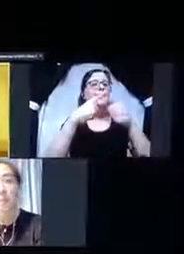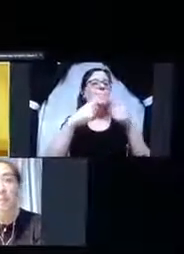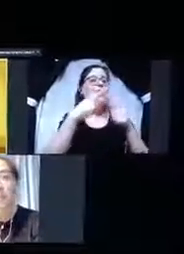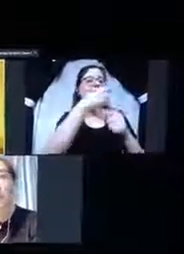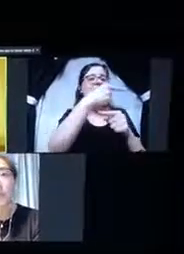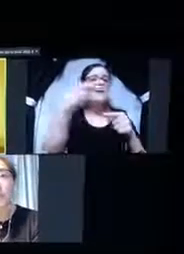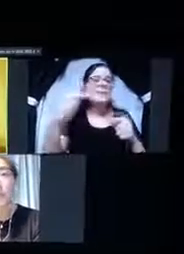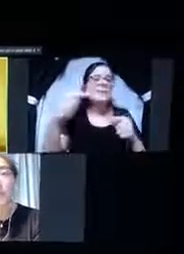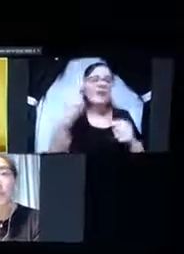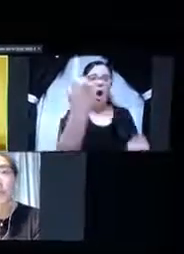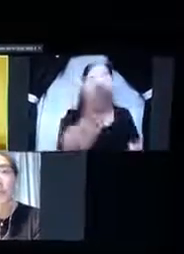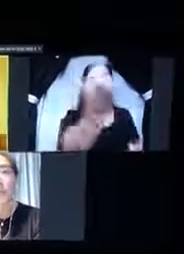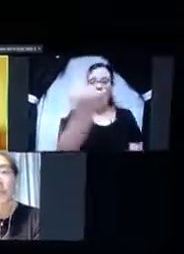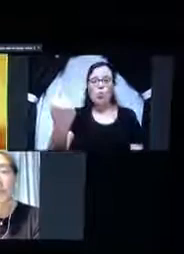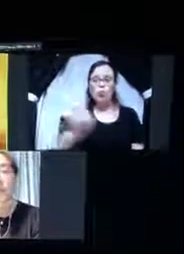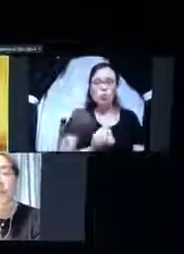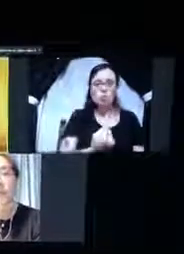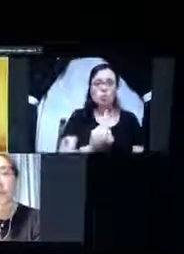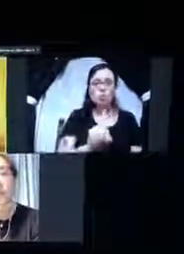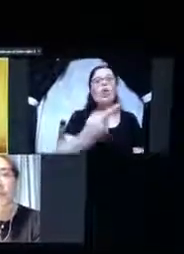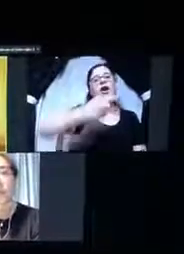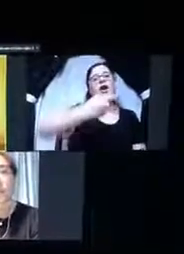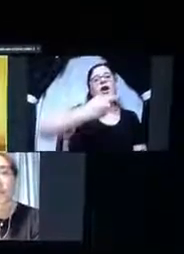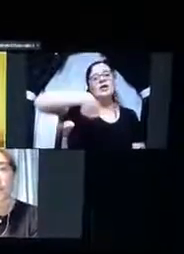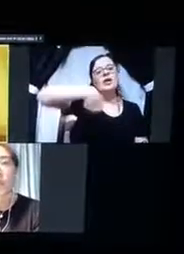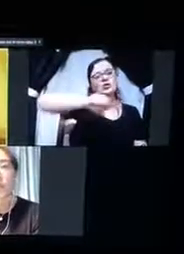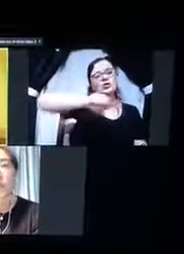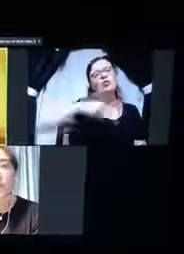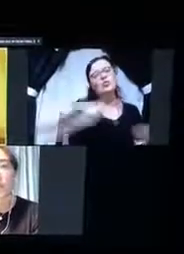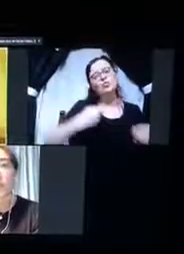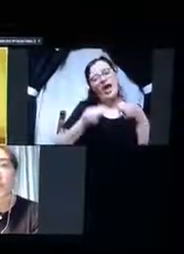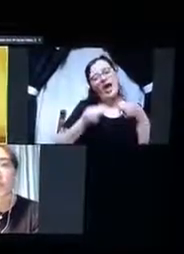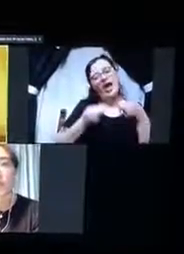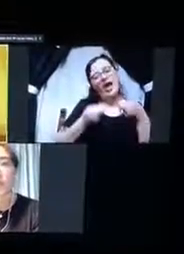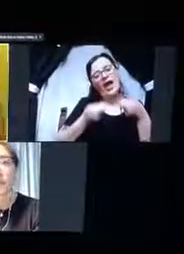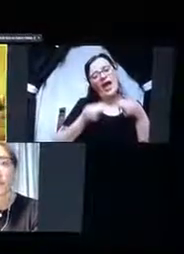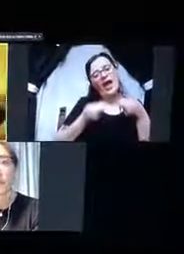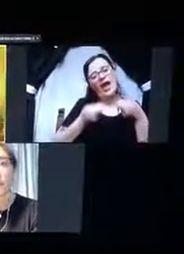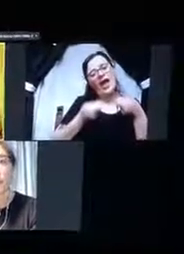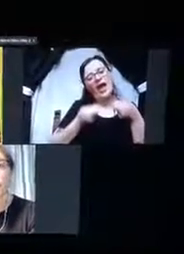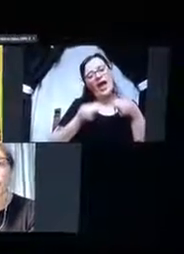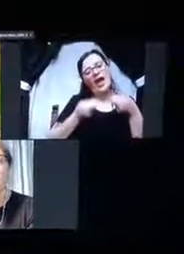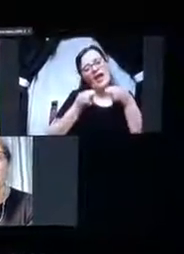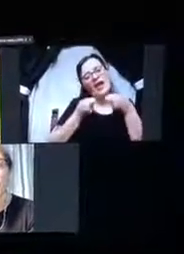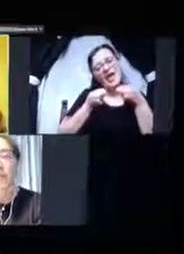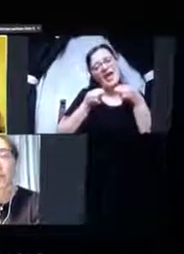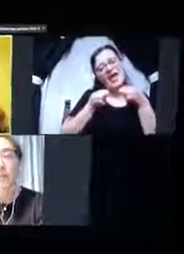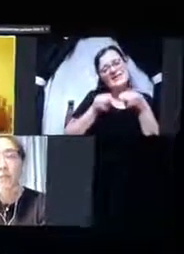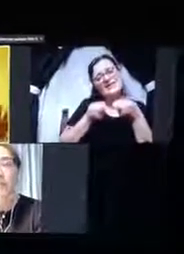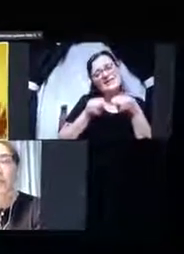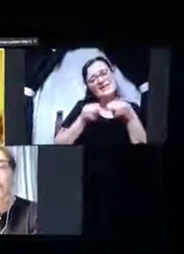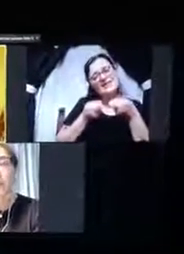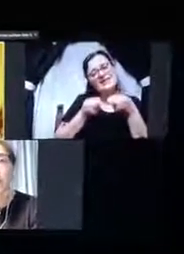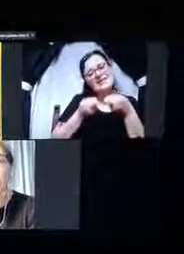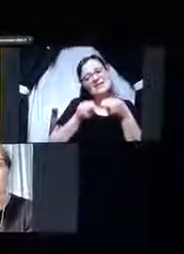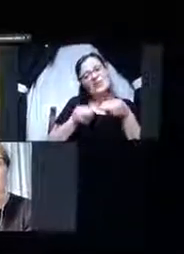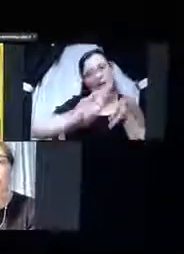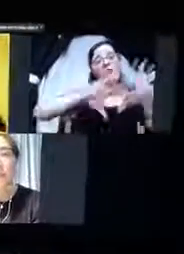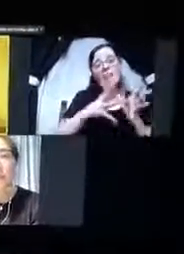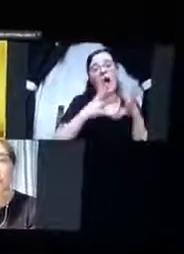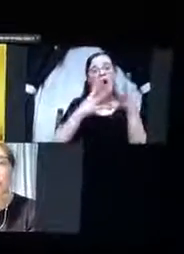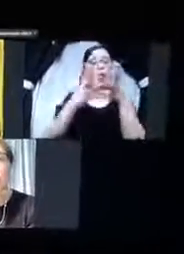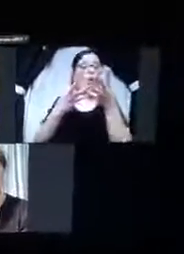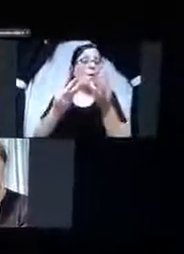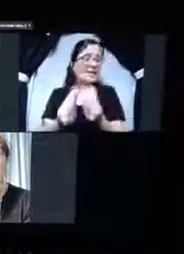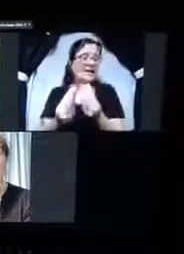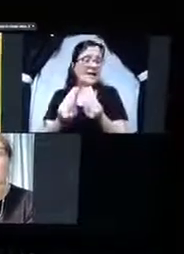por semana de manera individual a recibir su estimulación, ¿sí? Acompañando a todo lo que sucedía en la